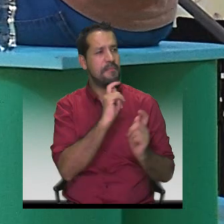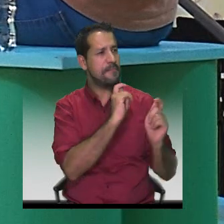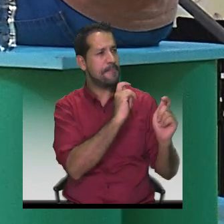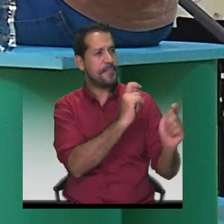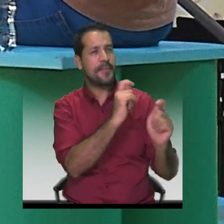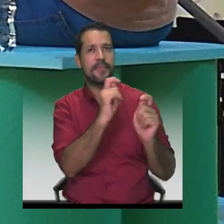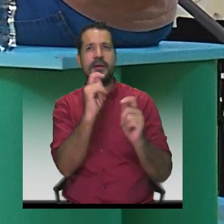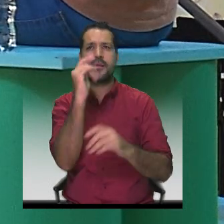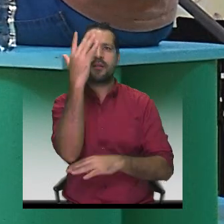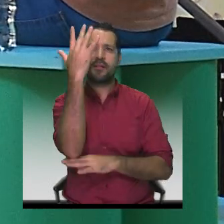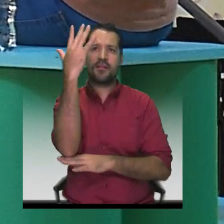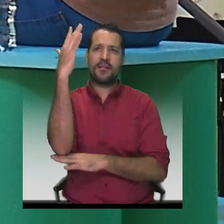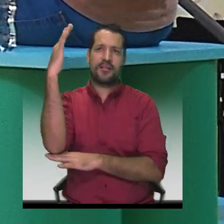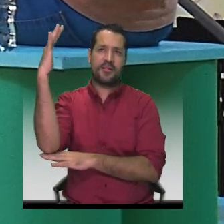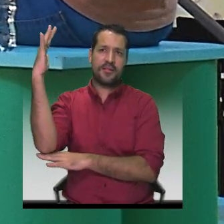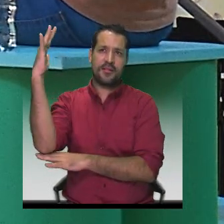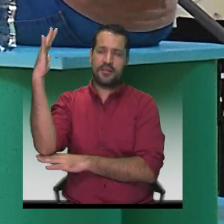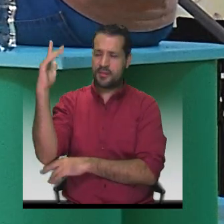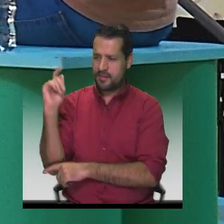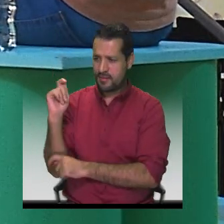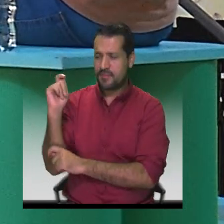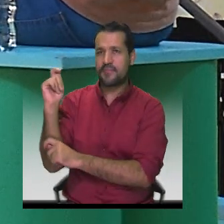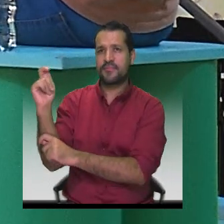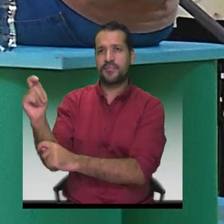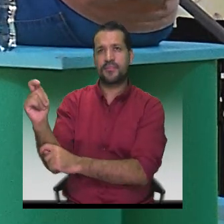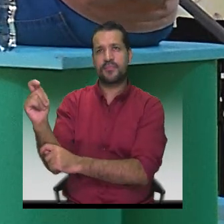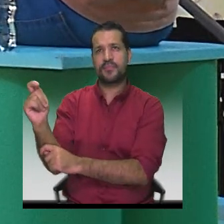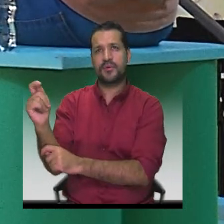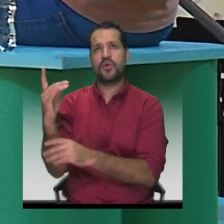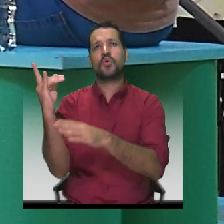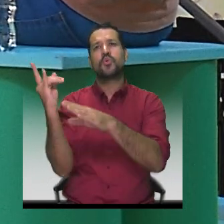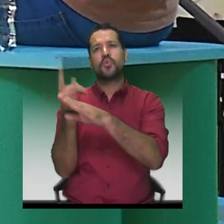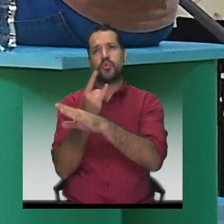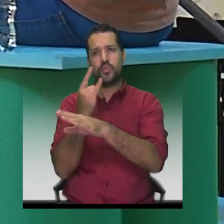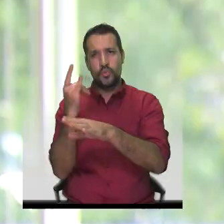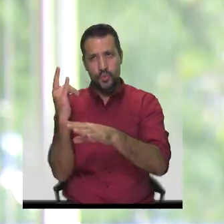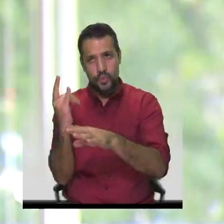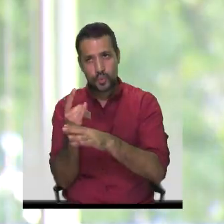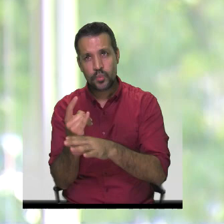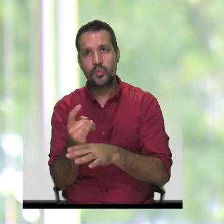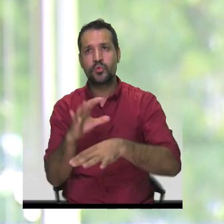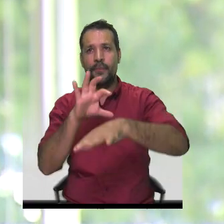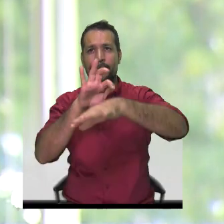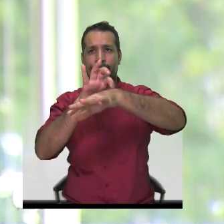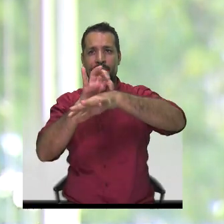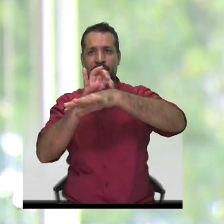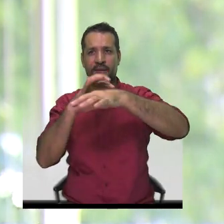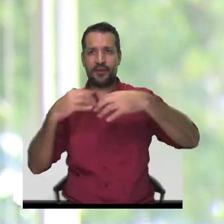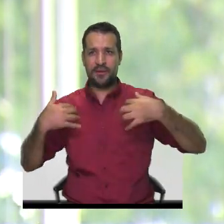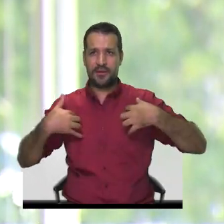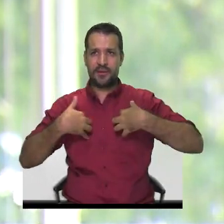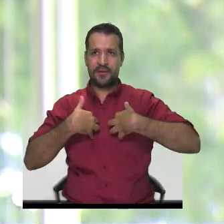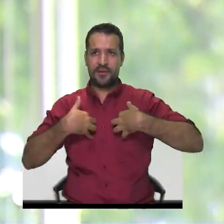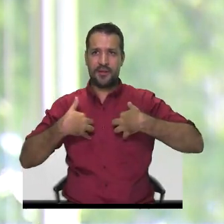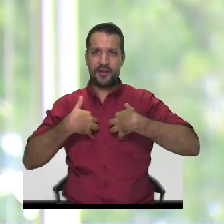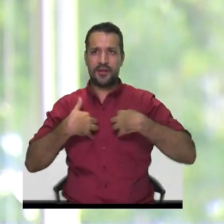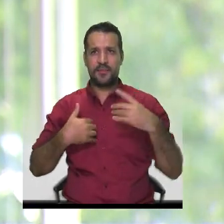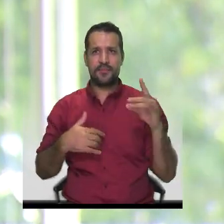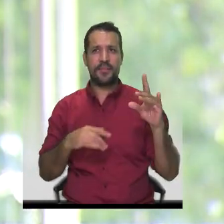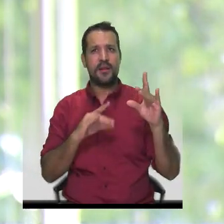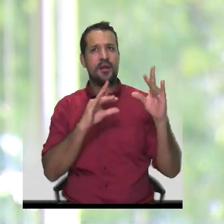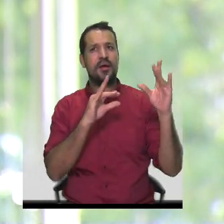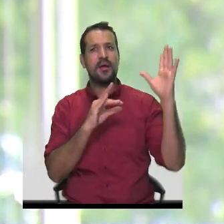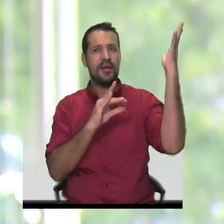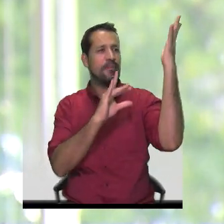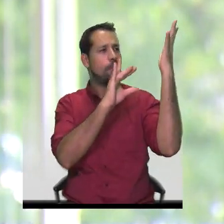la naturaleza, desde sus usos medicinales, desde los animales que van a alimentarse de ese árbol,